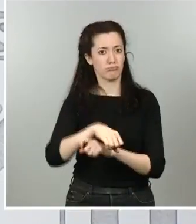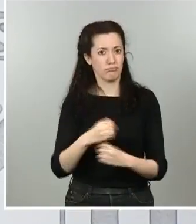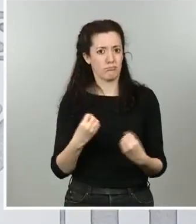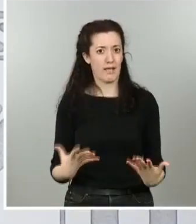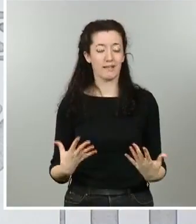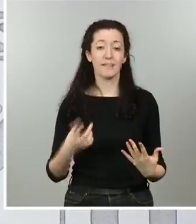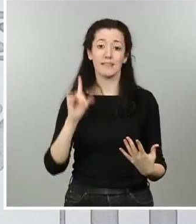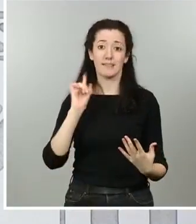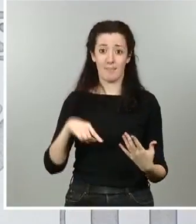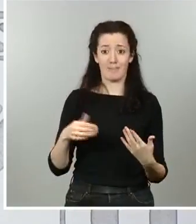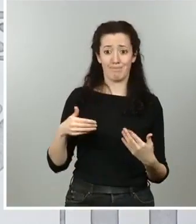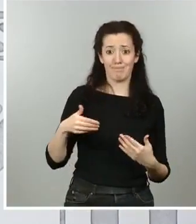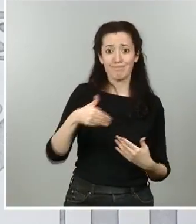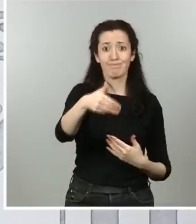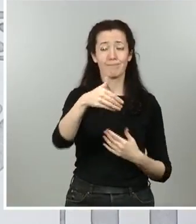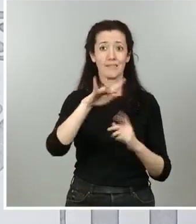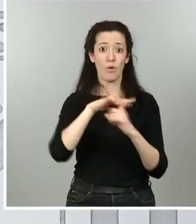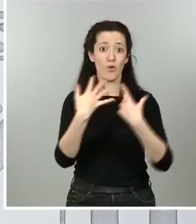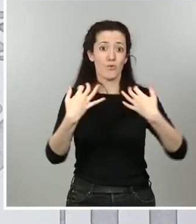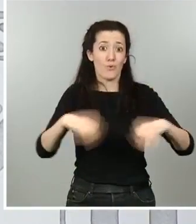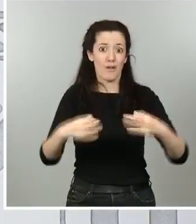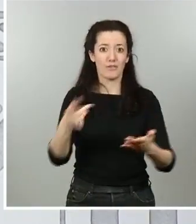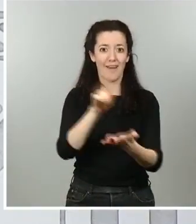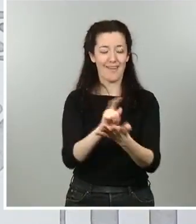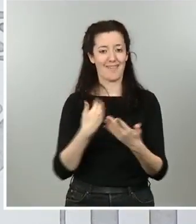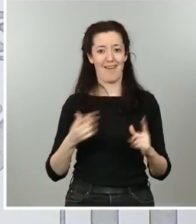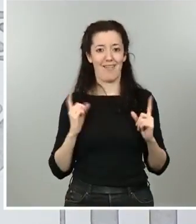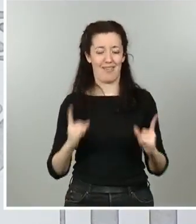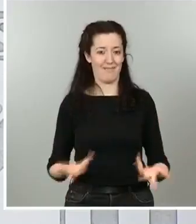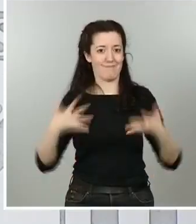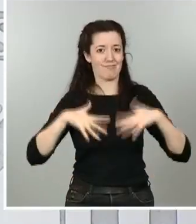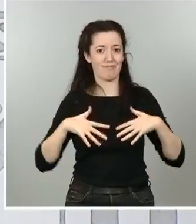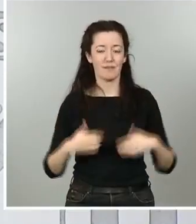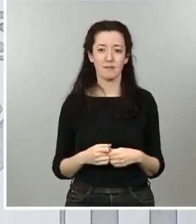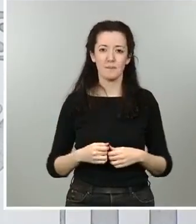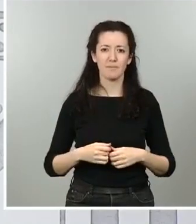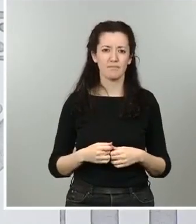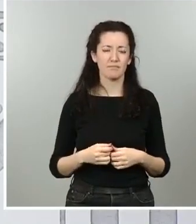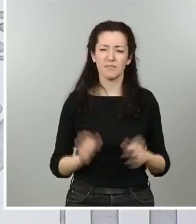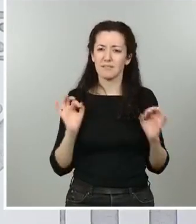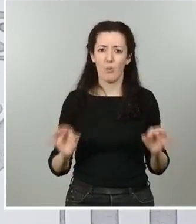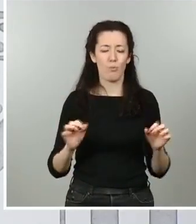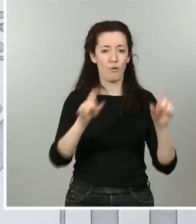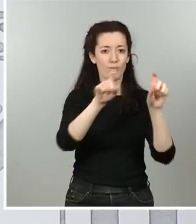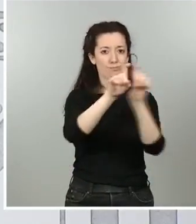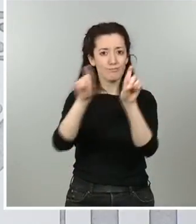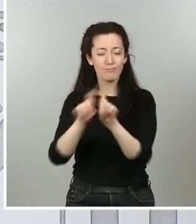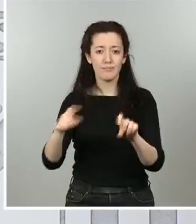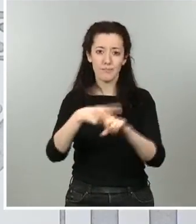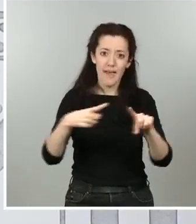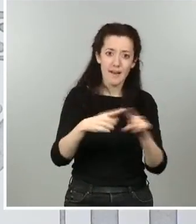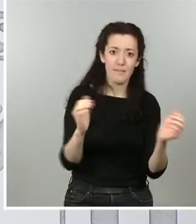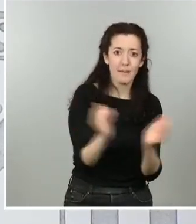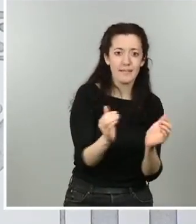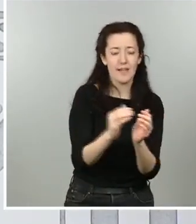esta nueva normalidad. Estamos convencidos de que nuestros autónomos, pymes y empresas volverán a demostrar una vez más que